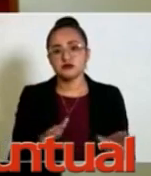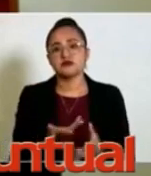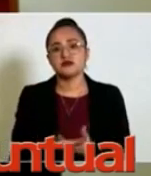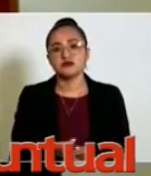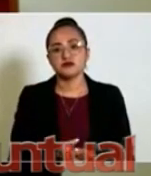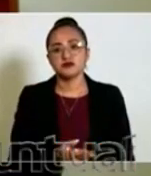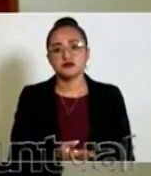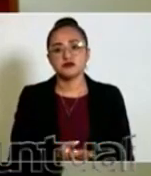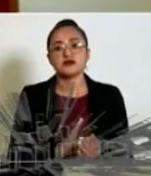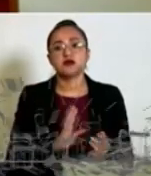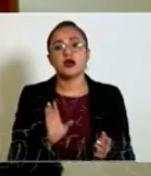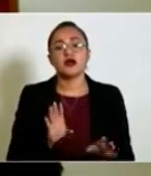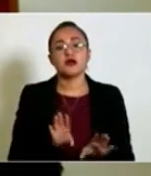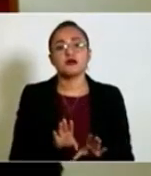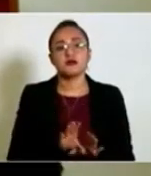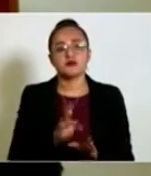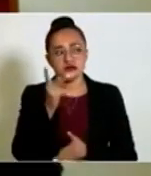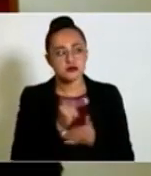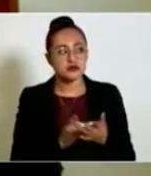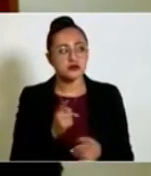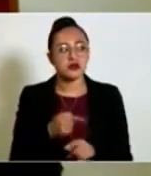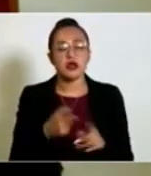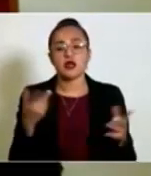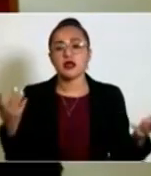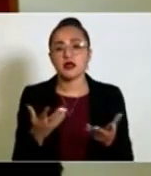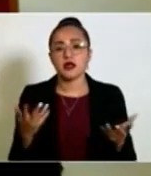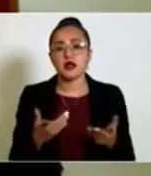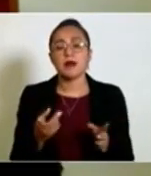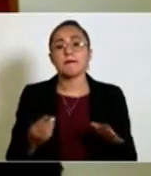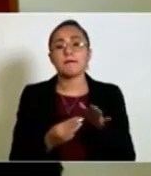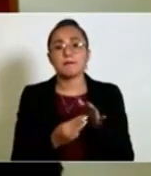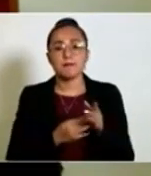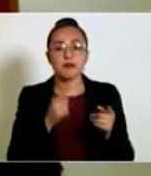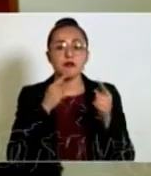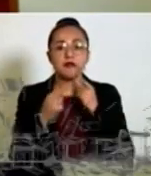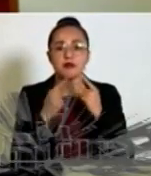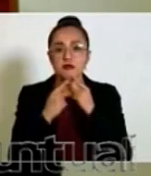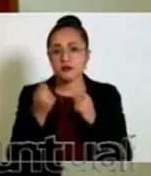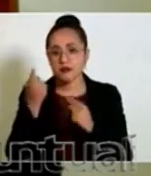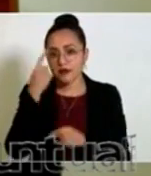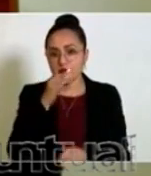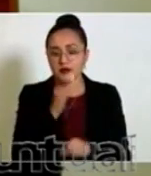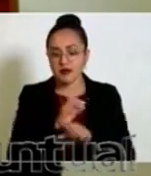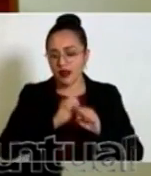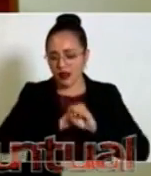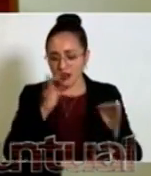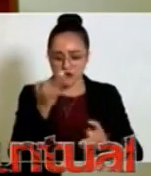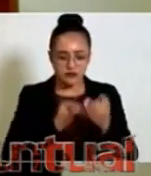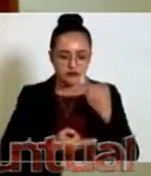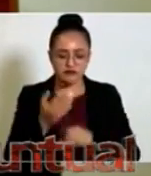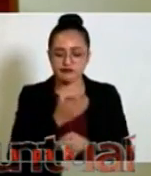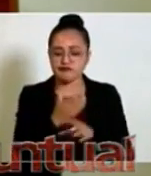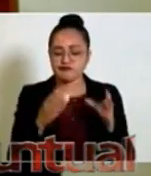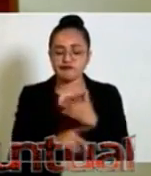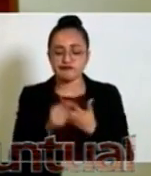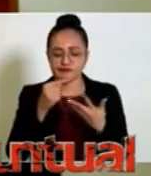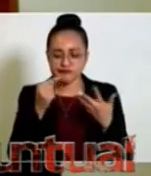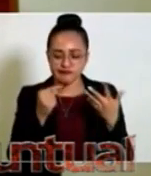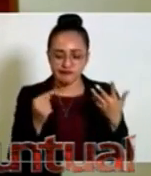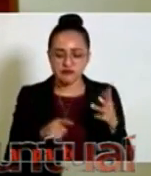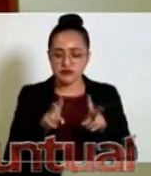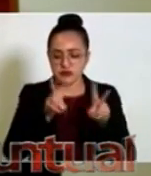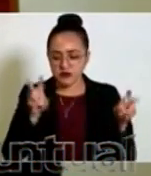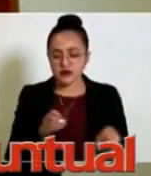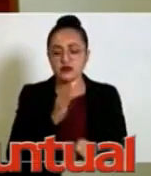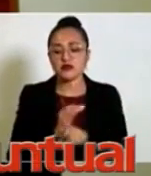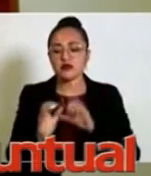se está programando la realización de una mesa de diálogo para clarificar todos los aspectos de este tema. Hemos